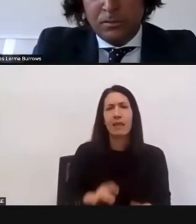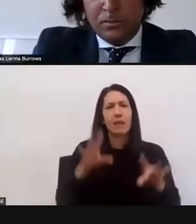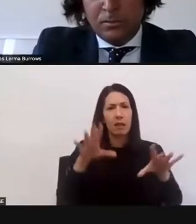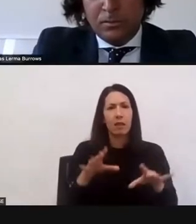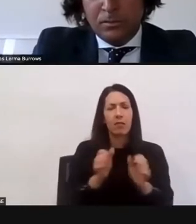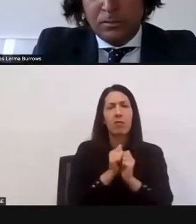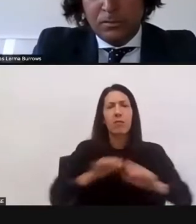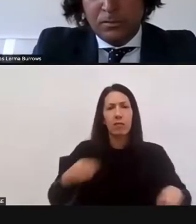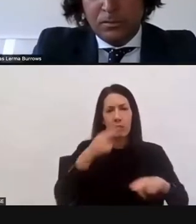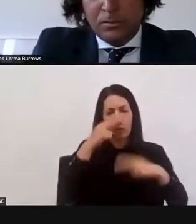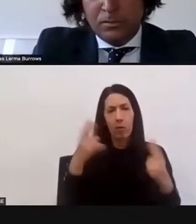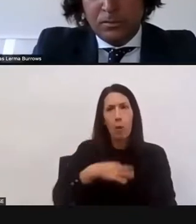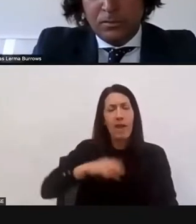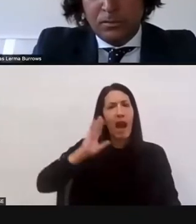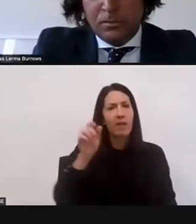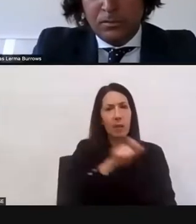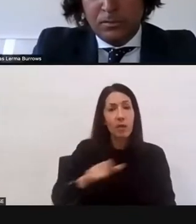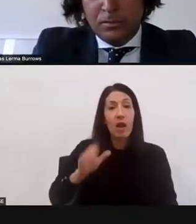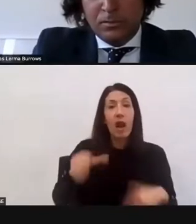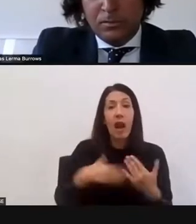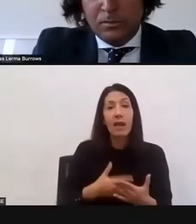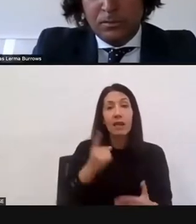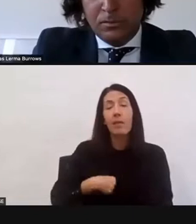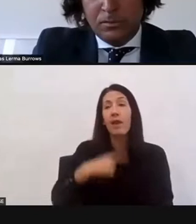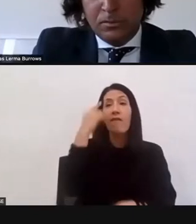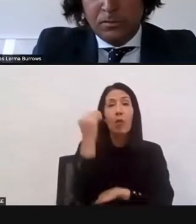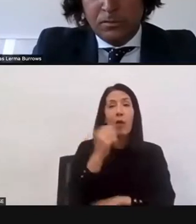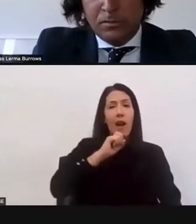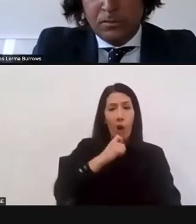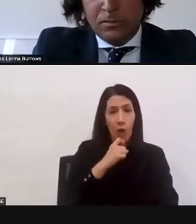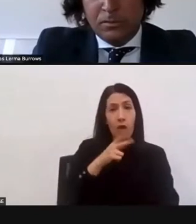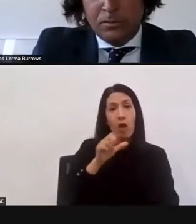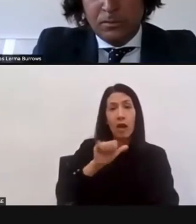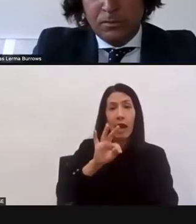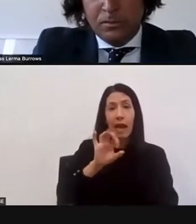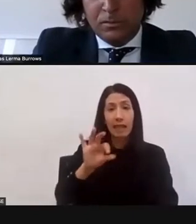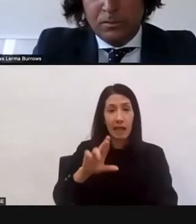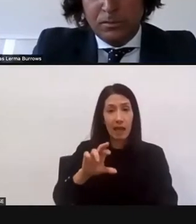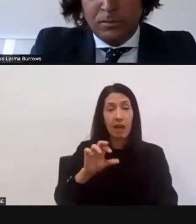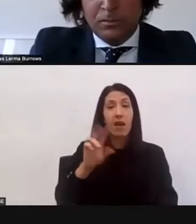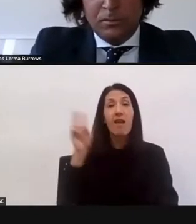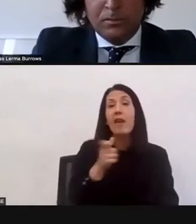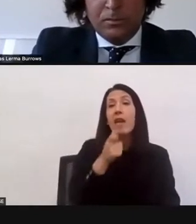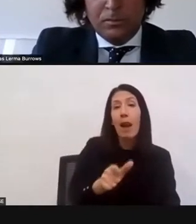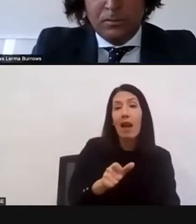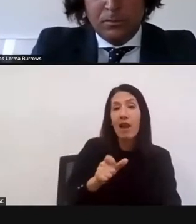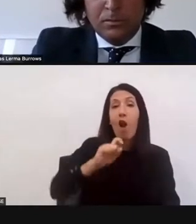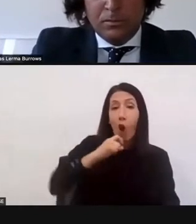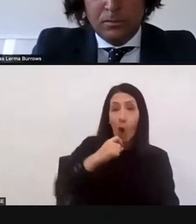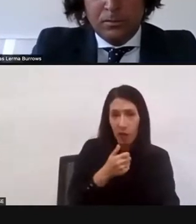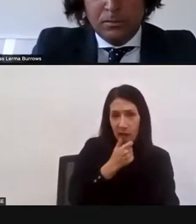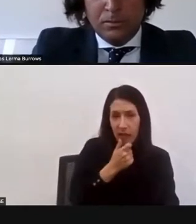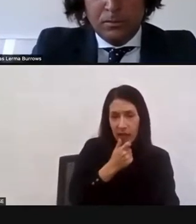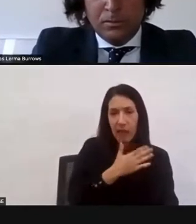sensible para otros usuarios, pero incluso la figura del hater, ¿no? Que proviene de hate, odio en inglés, que es alguien que se